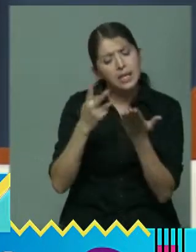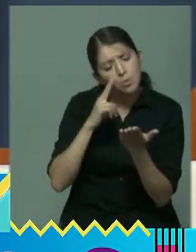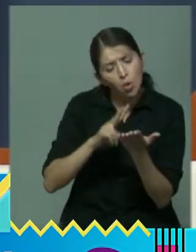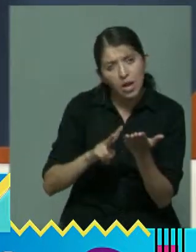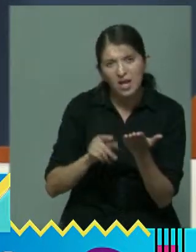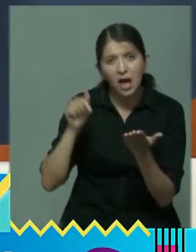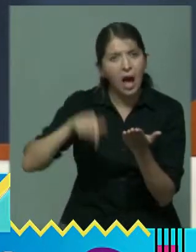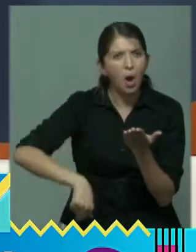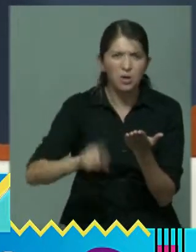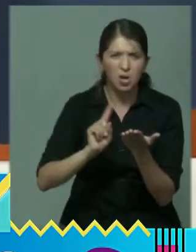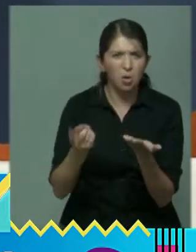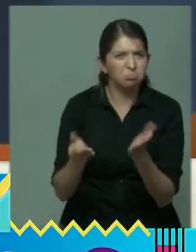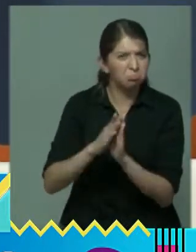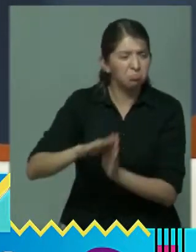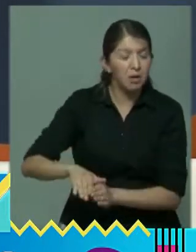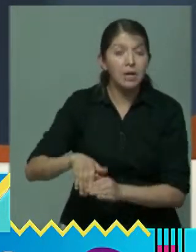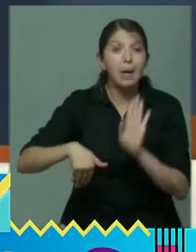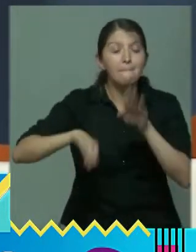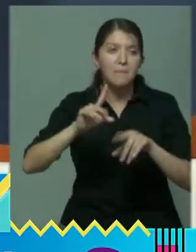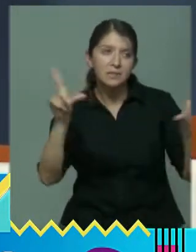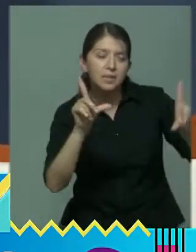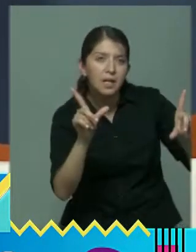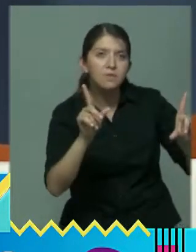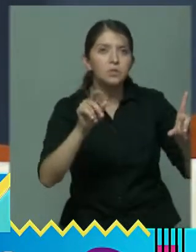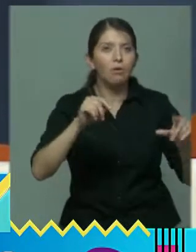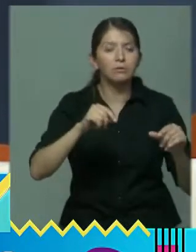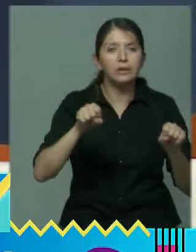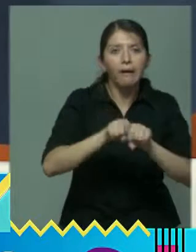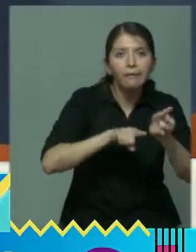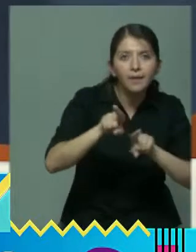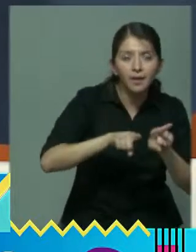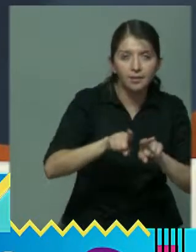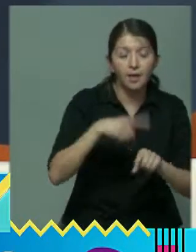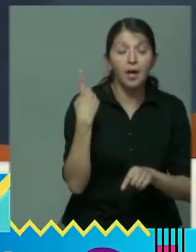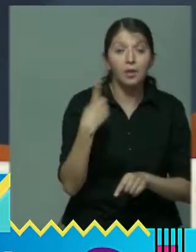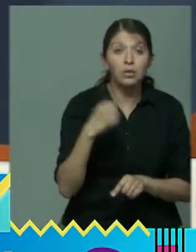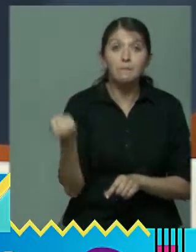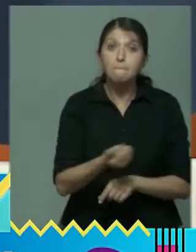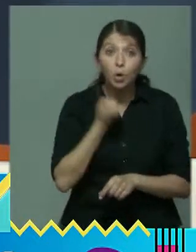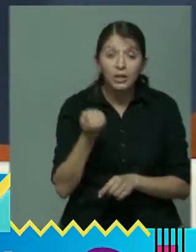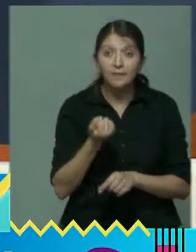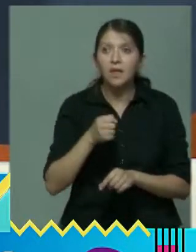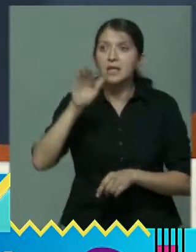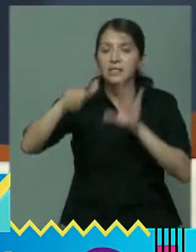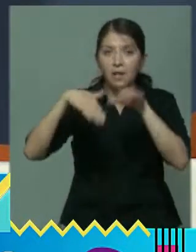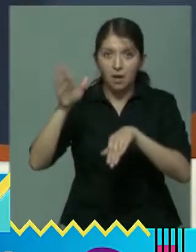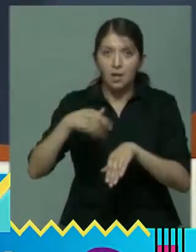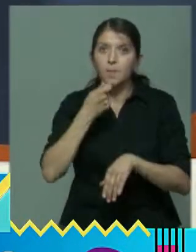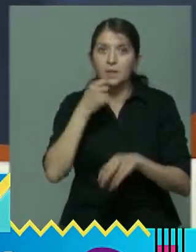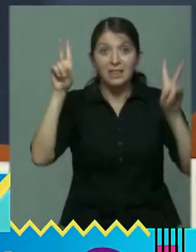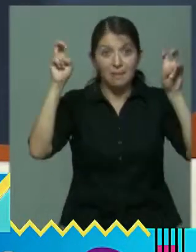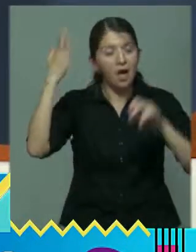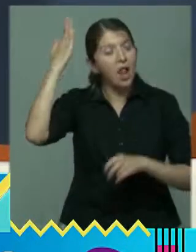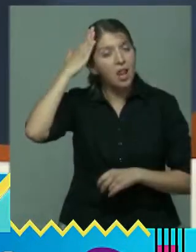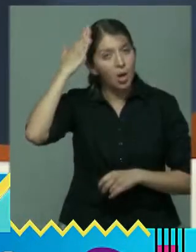los medios de comunicación. Realmente nuestra propuesta inmediata desde el INADI es capacitación, que arrancamos de febrero, en lenguaje no discriminatorio